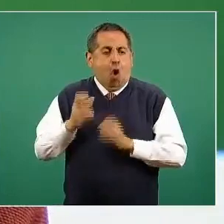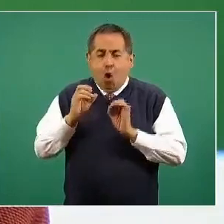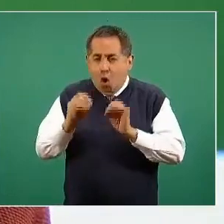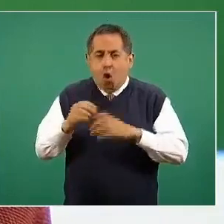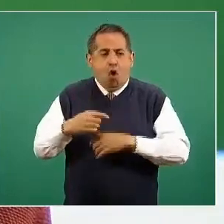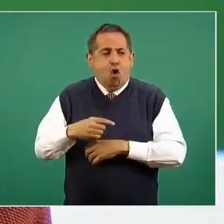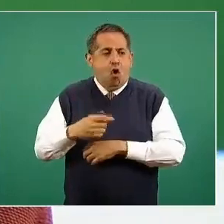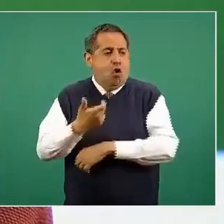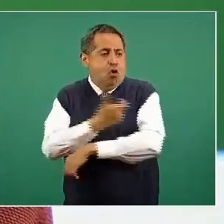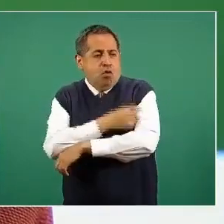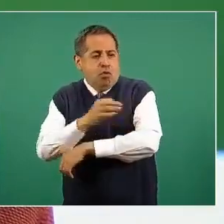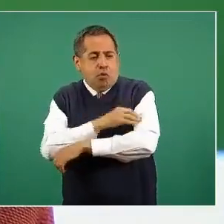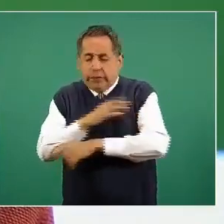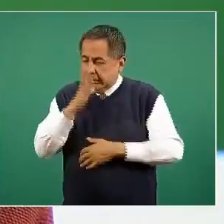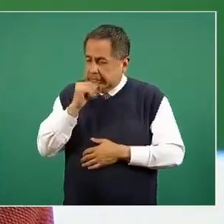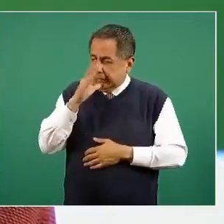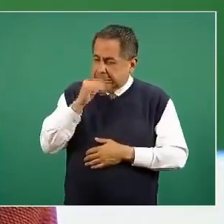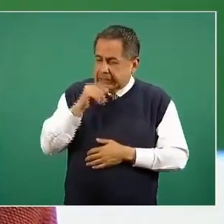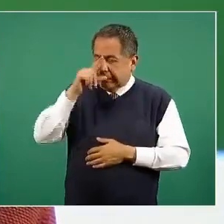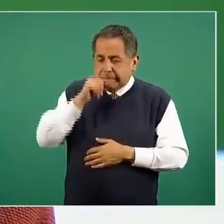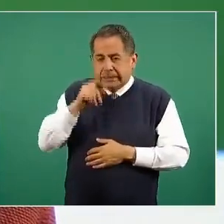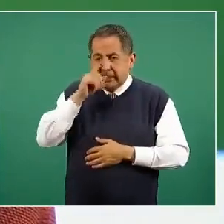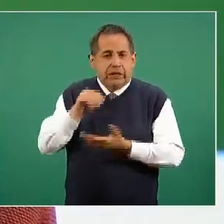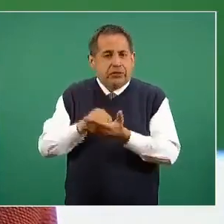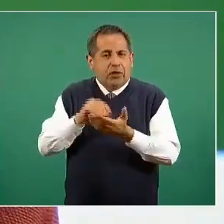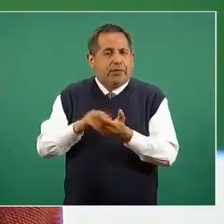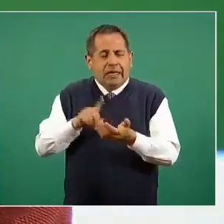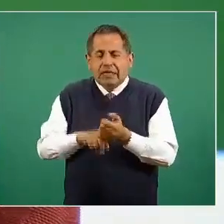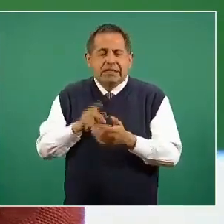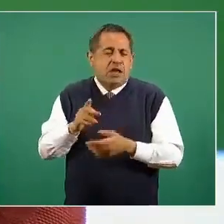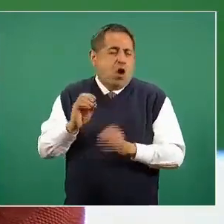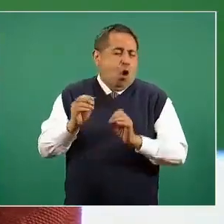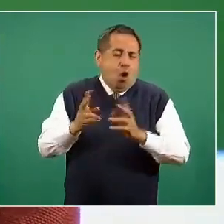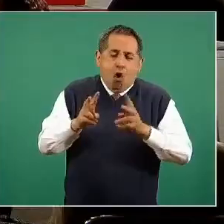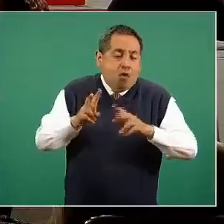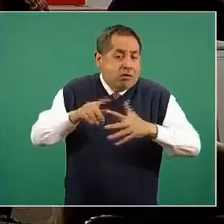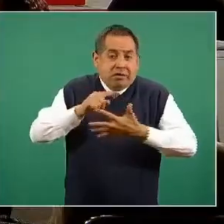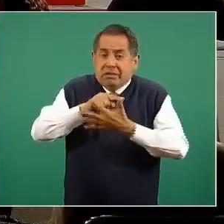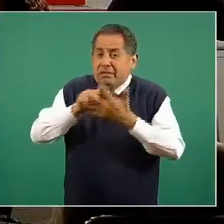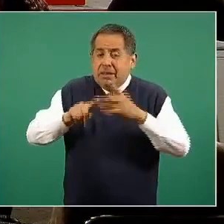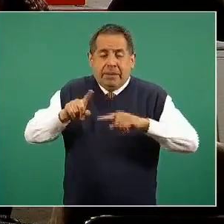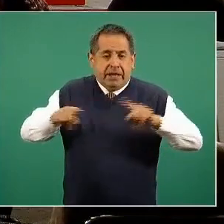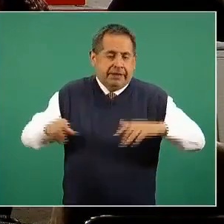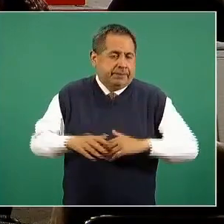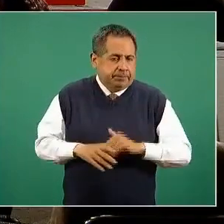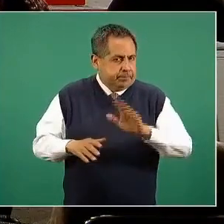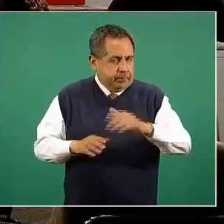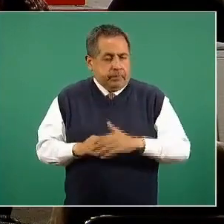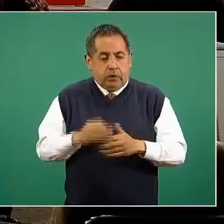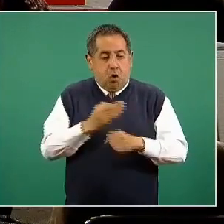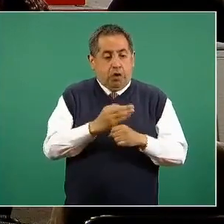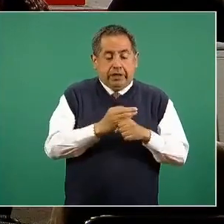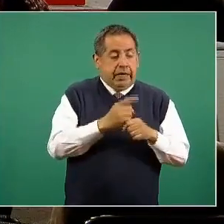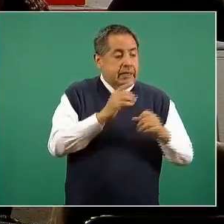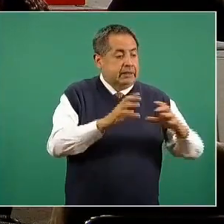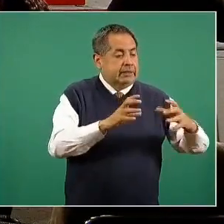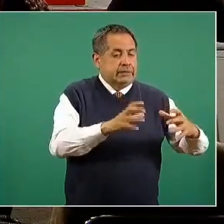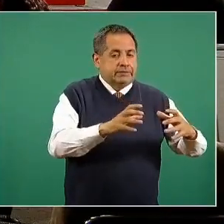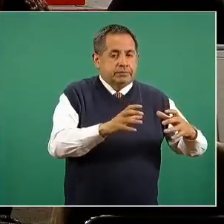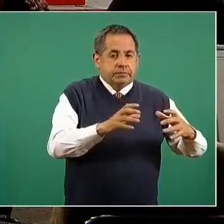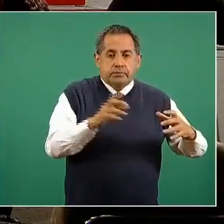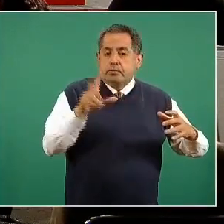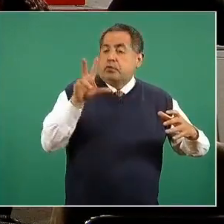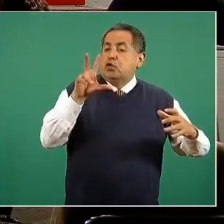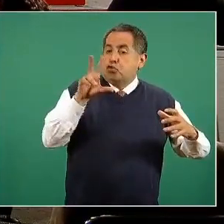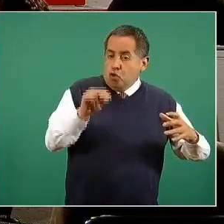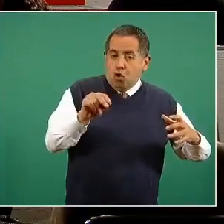los organismos potencialmente infectados desarrollan. En este caso estamos hablando de una cepa, perdón, no de una